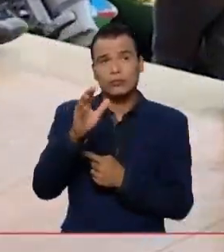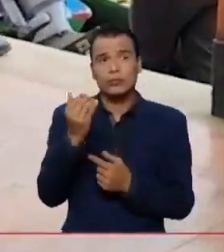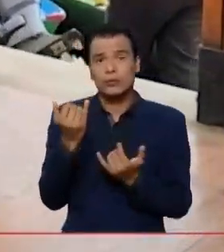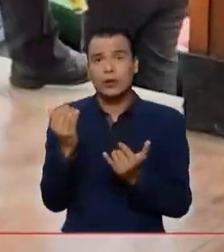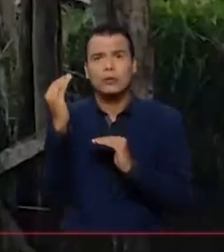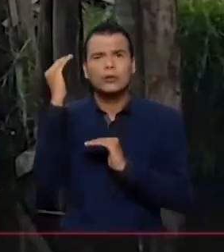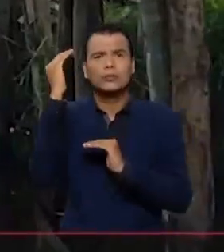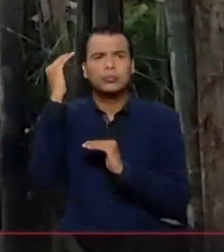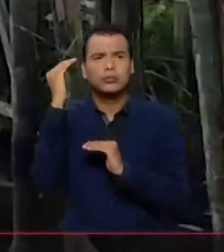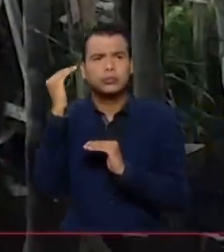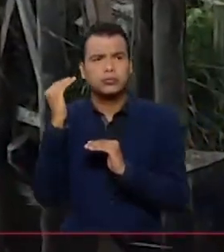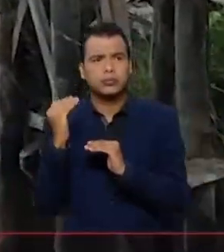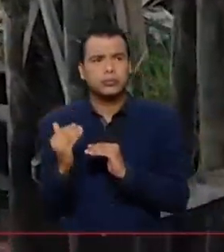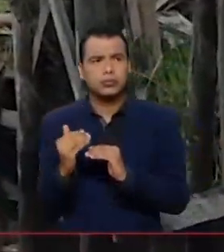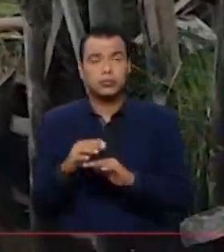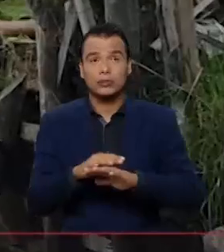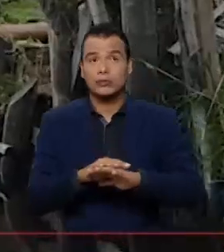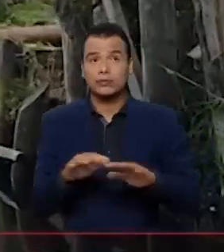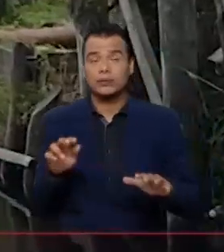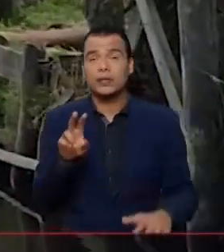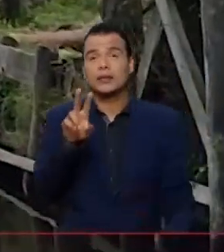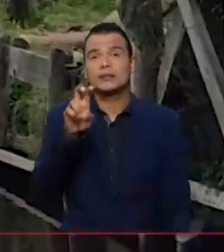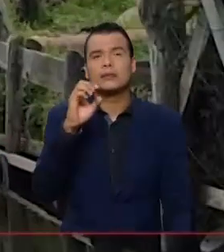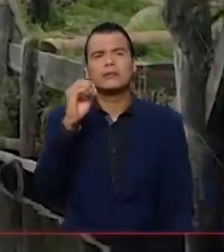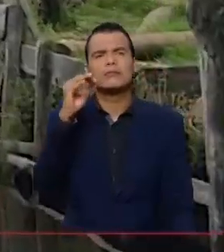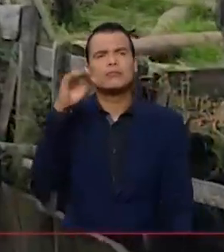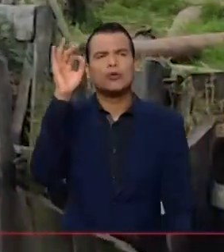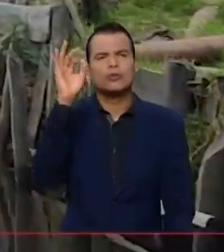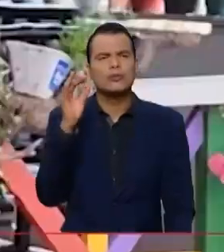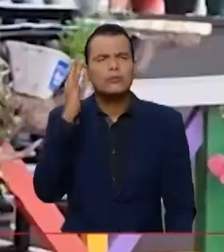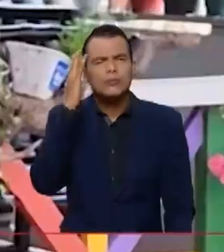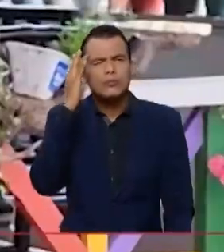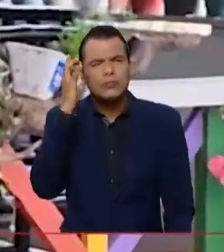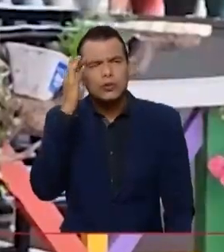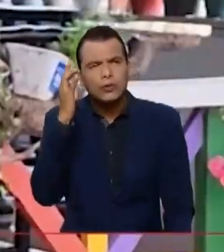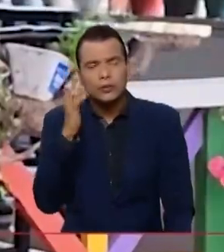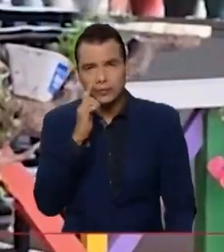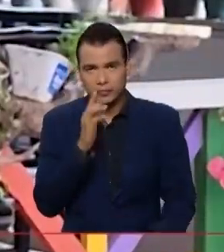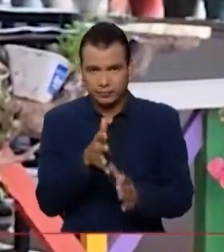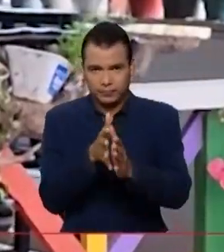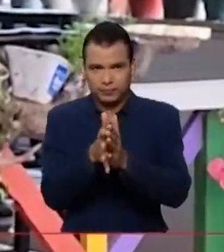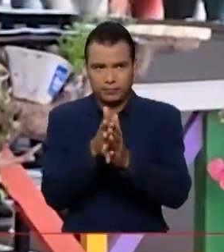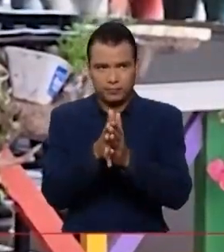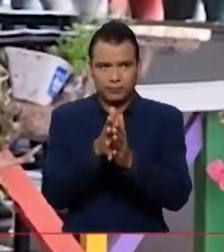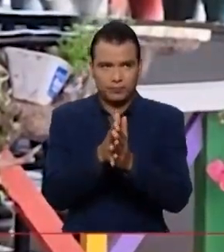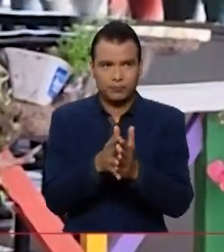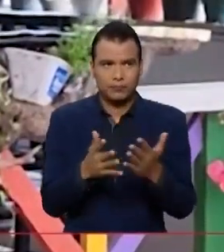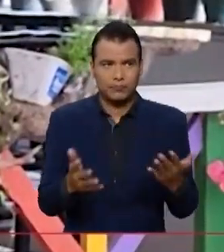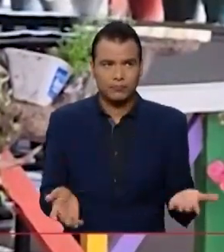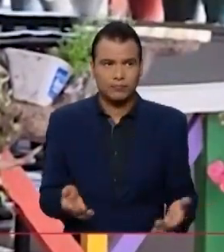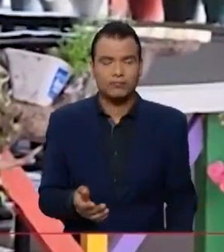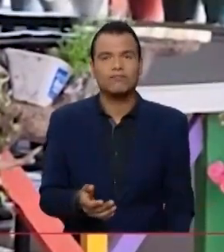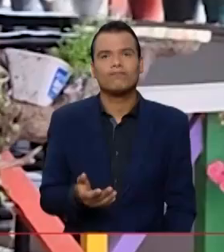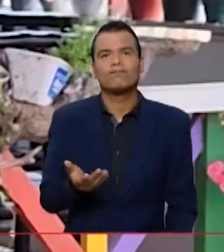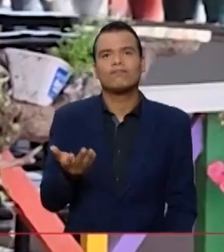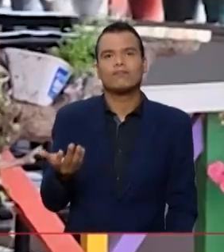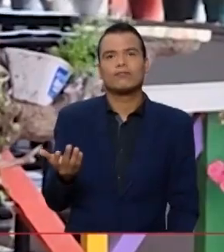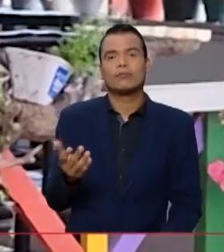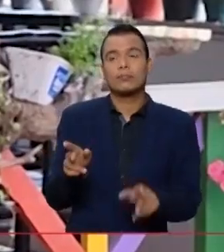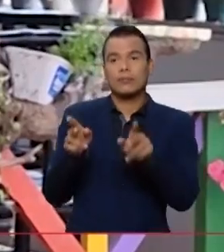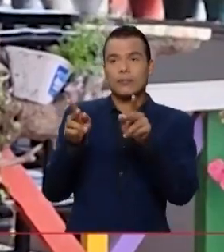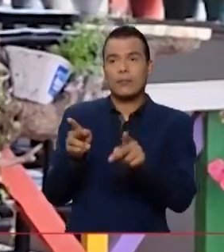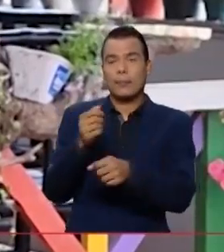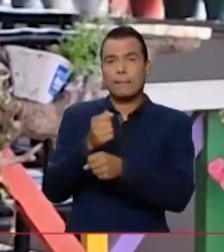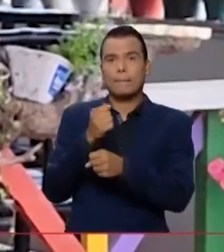ha disminuido en este sector hasta en un 70% y explican por qué. Pues básicamente por la mala información que el señor de